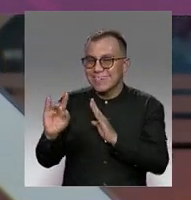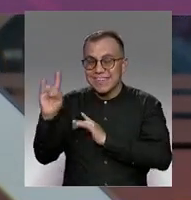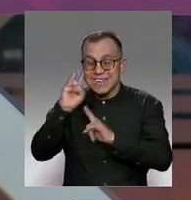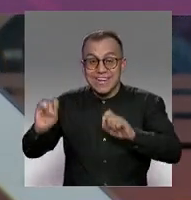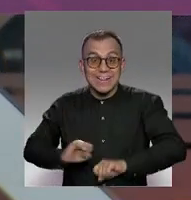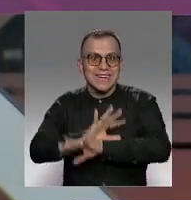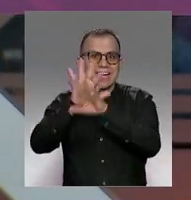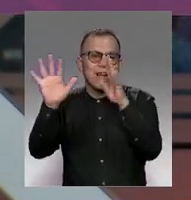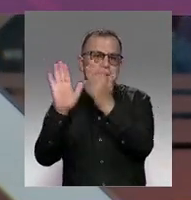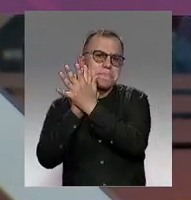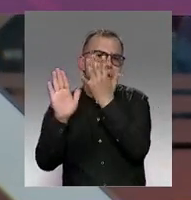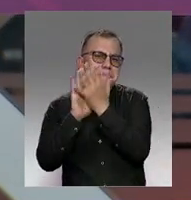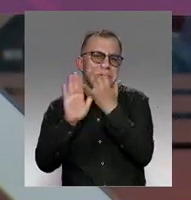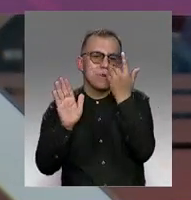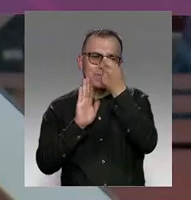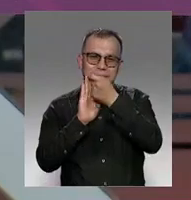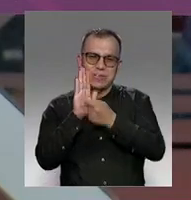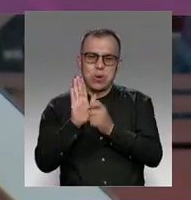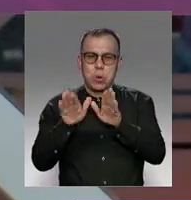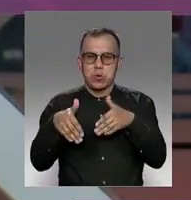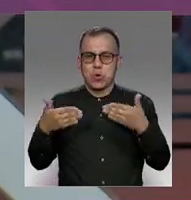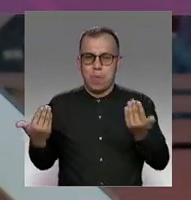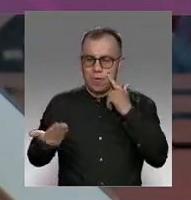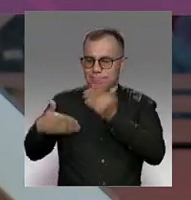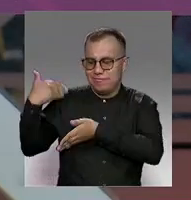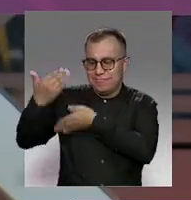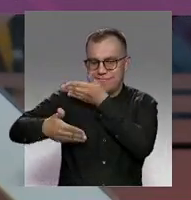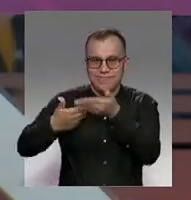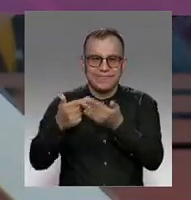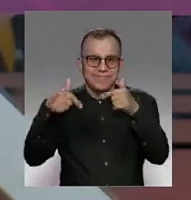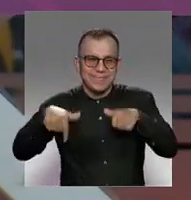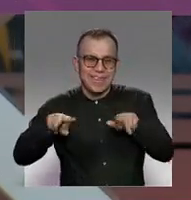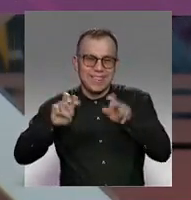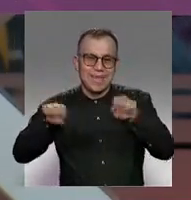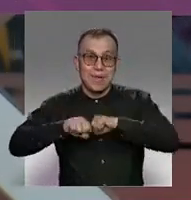nos traiga todos los detalles, Juan, de cómo avanza esta jornada de movilizaciones en Bogotá.